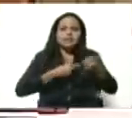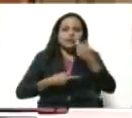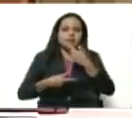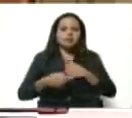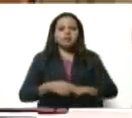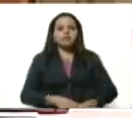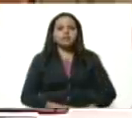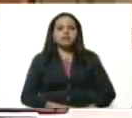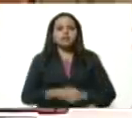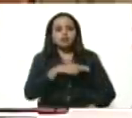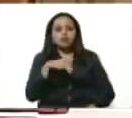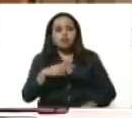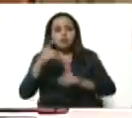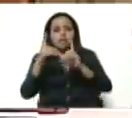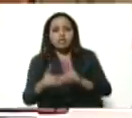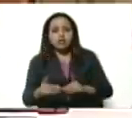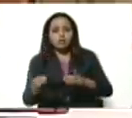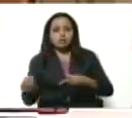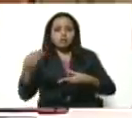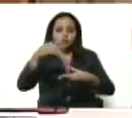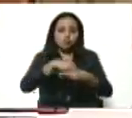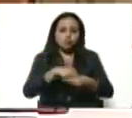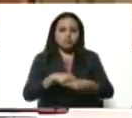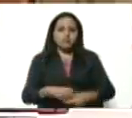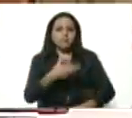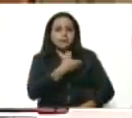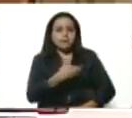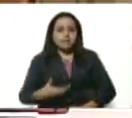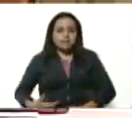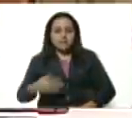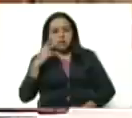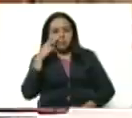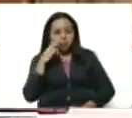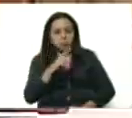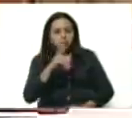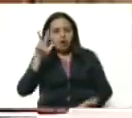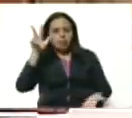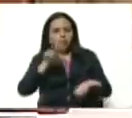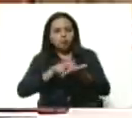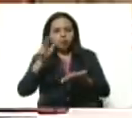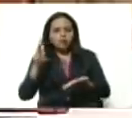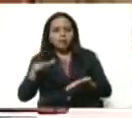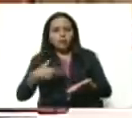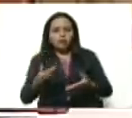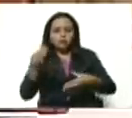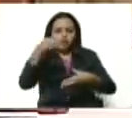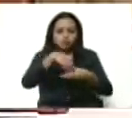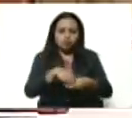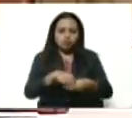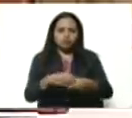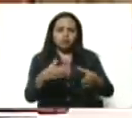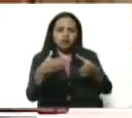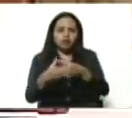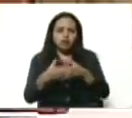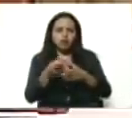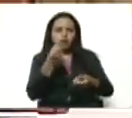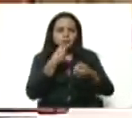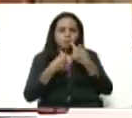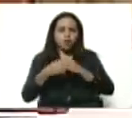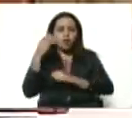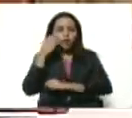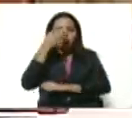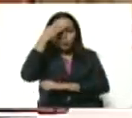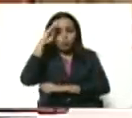hemos decidido incorporarlos el presidente dio el visto bueno para que se ha incorporado en los esquemas de tratamiento cuba y